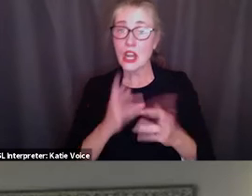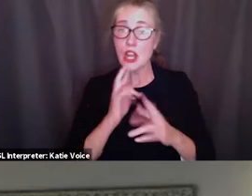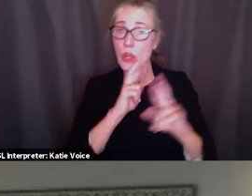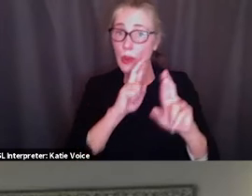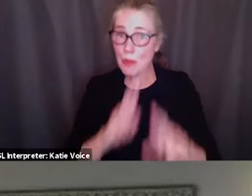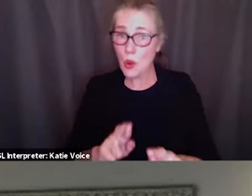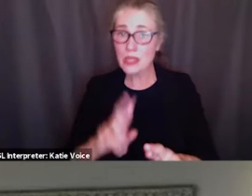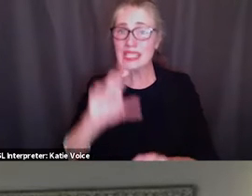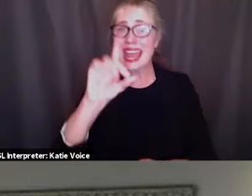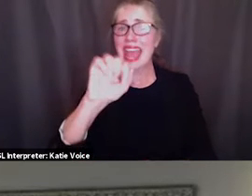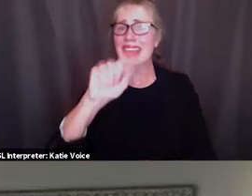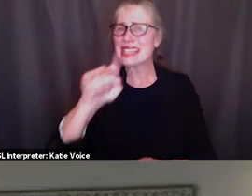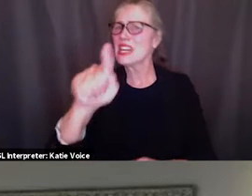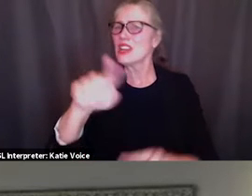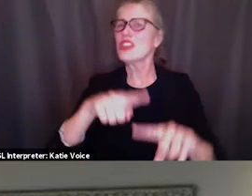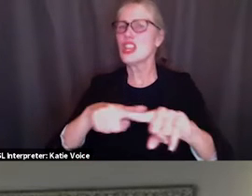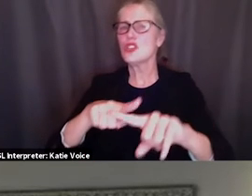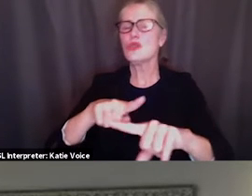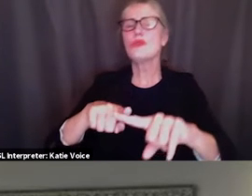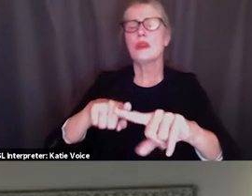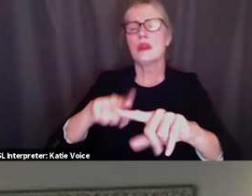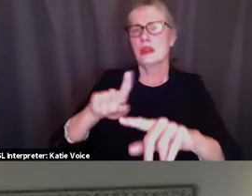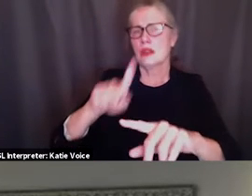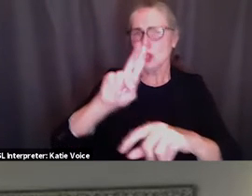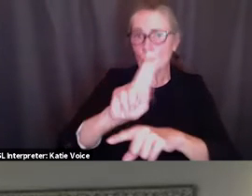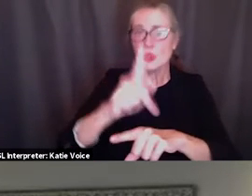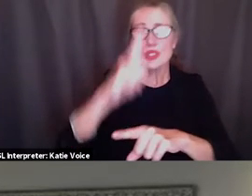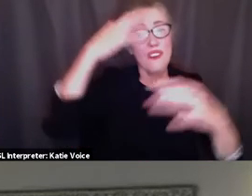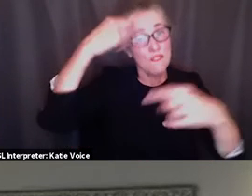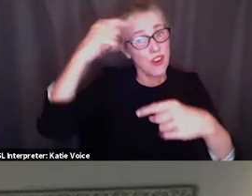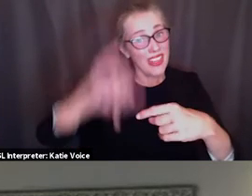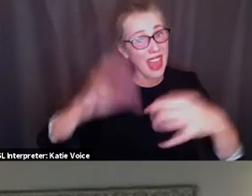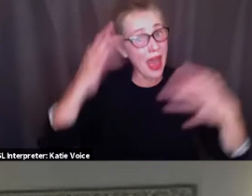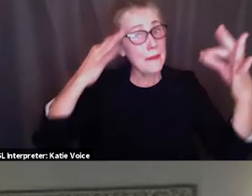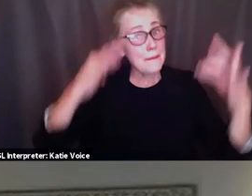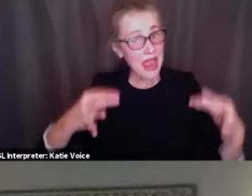los datos en los que ustedes basan su resolución. Gracias.